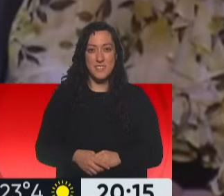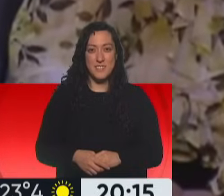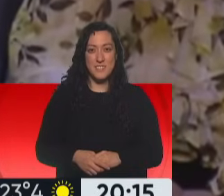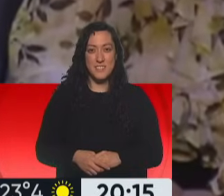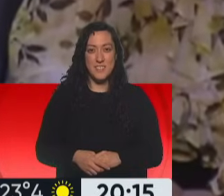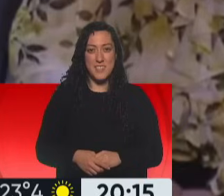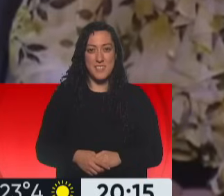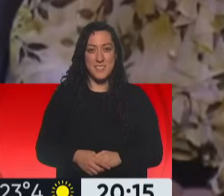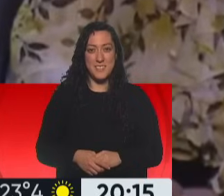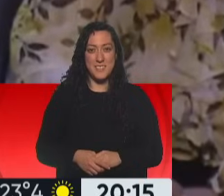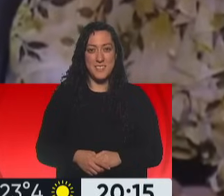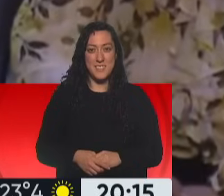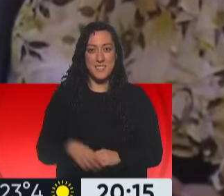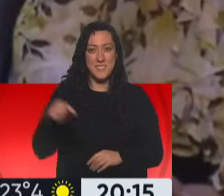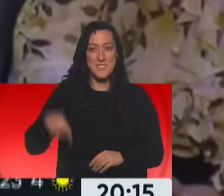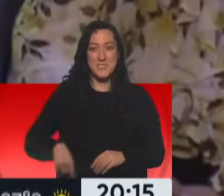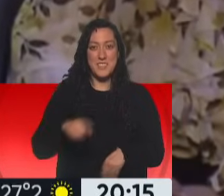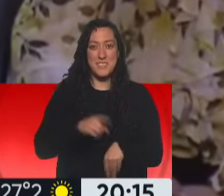En estos momentos